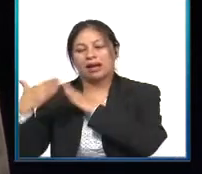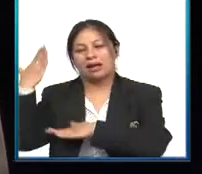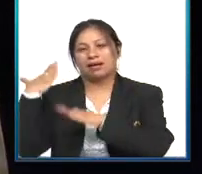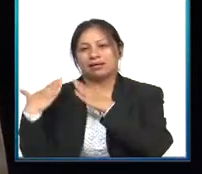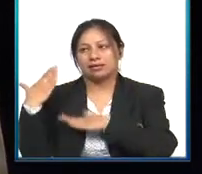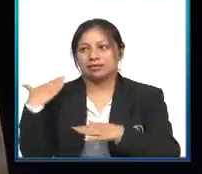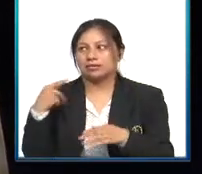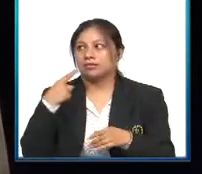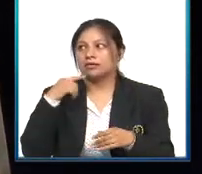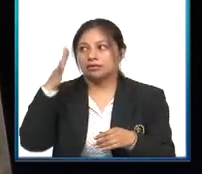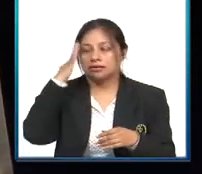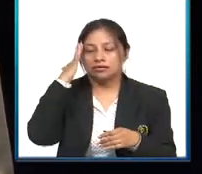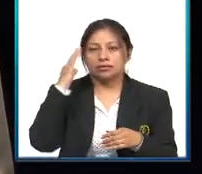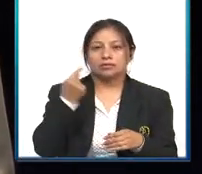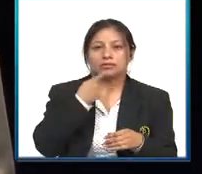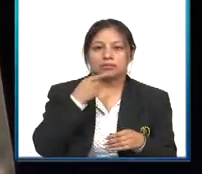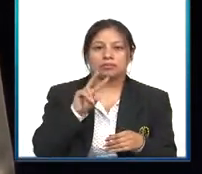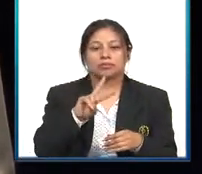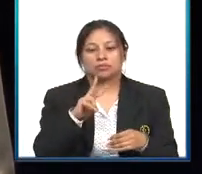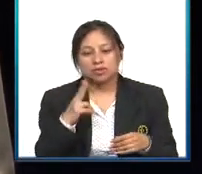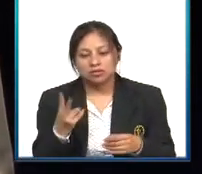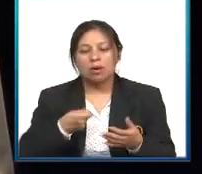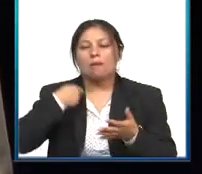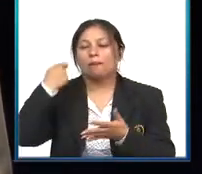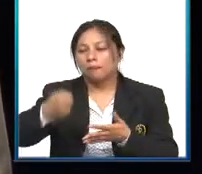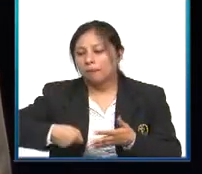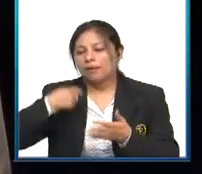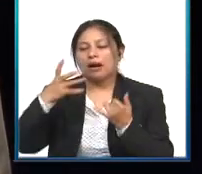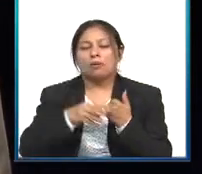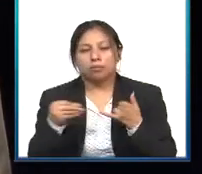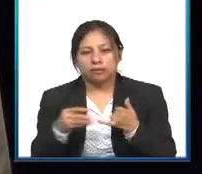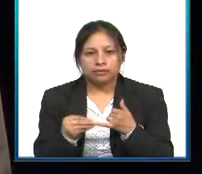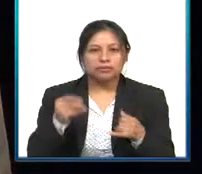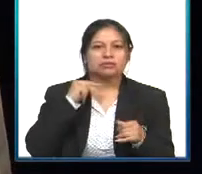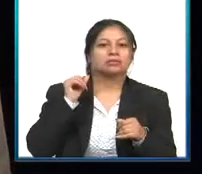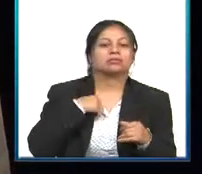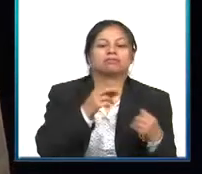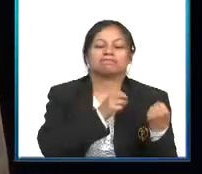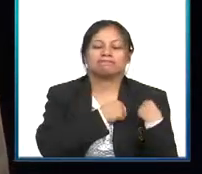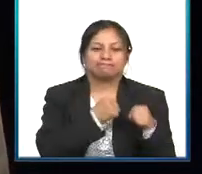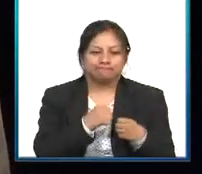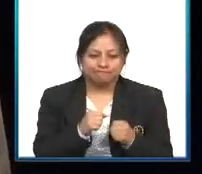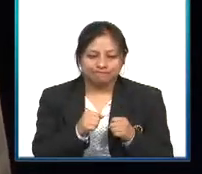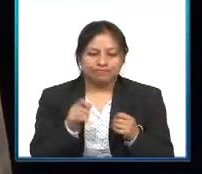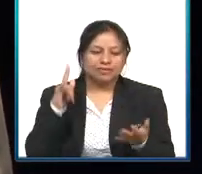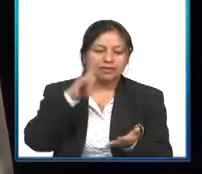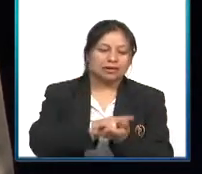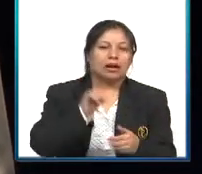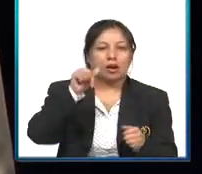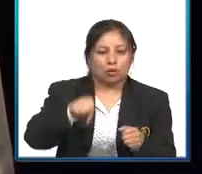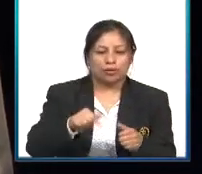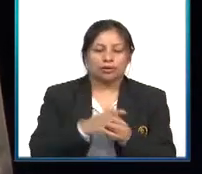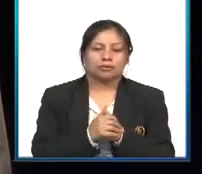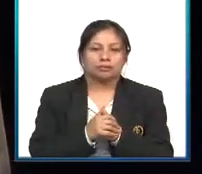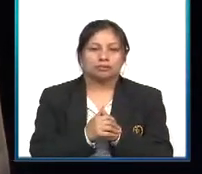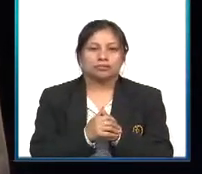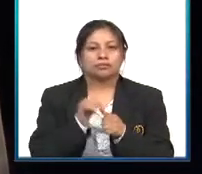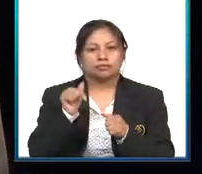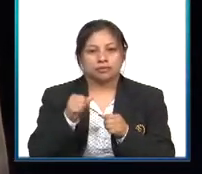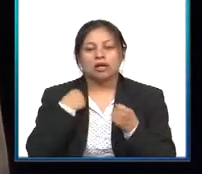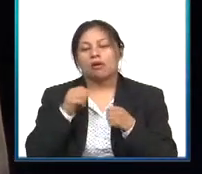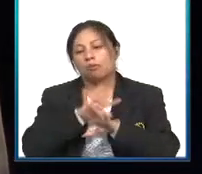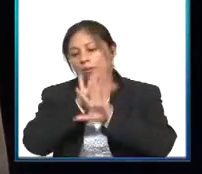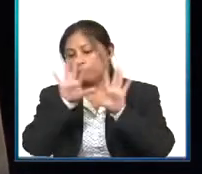que consideraban que era una doble tributación lo que realizaban la industria aérea. Ahora eso ya